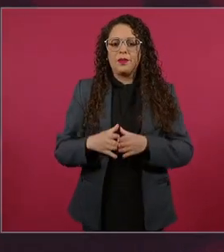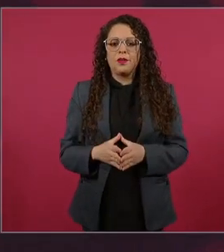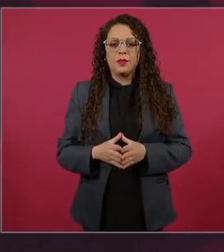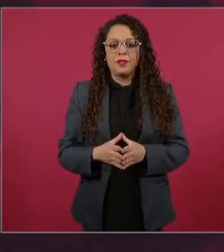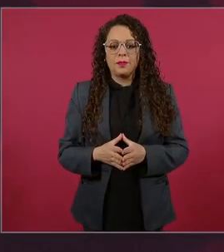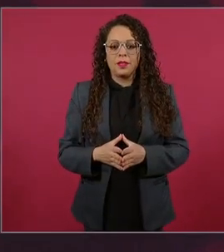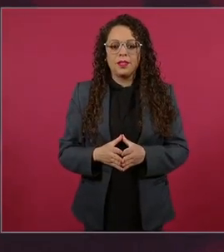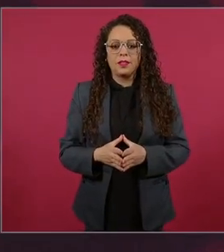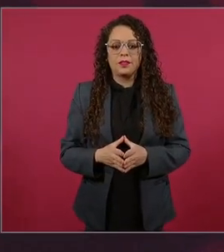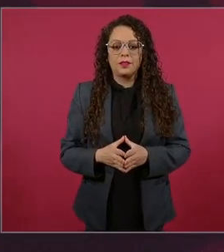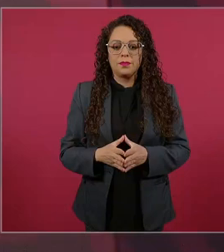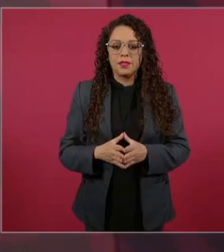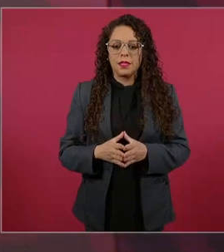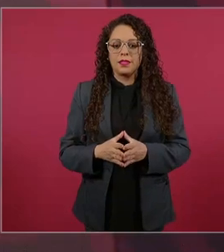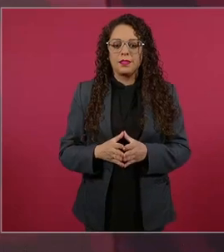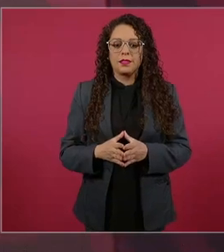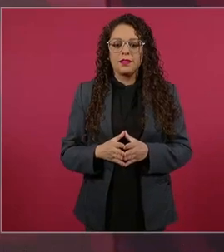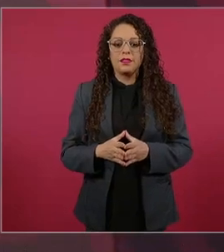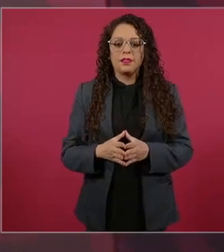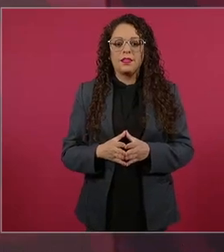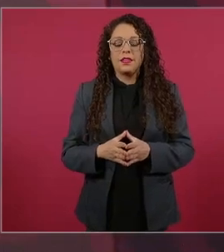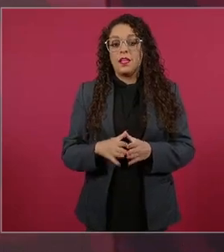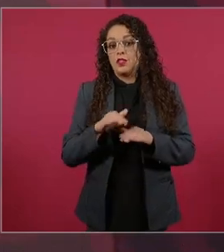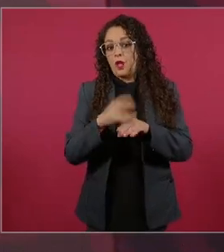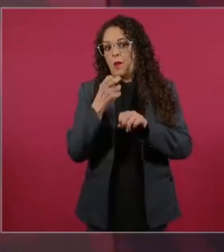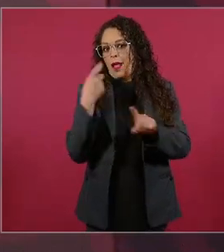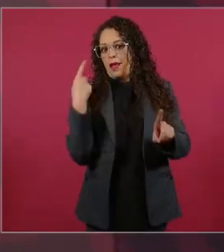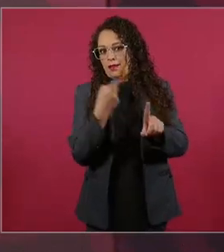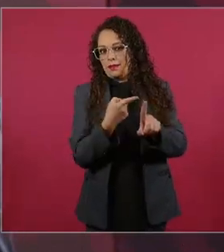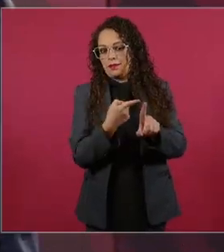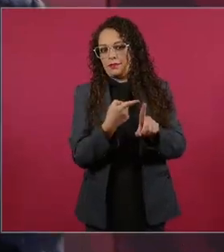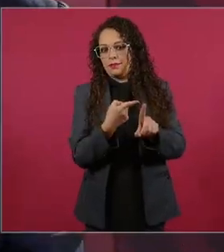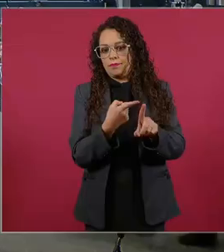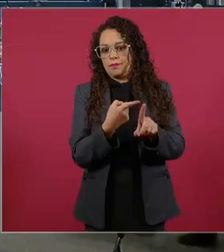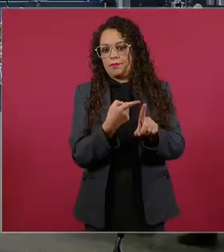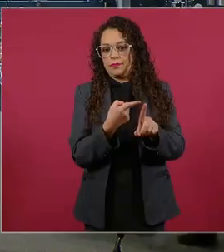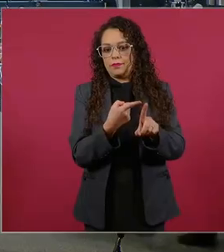sobre el caso. Y yo todavía